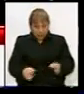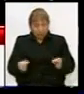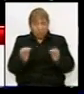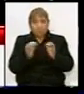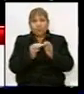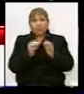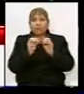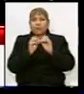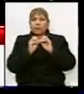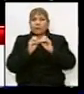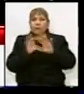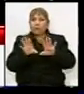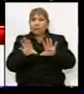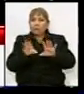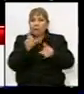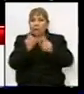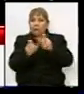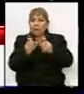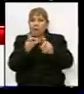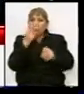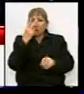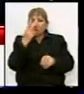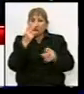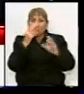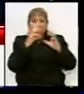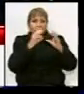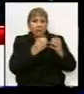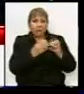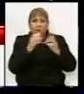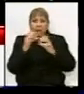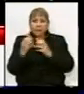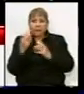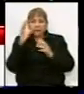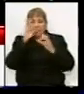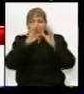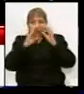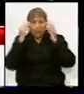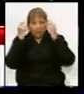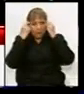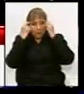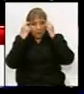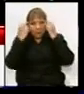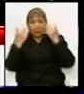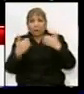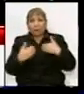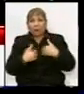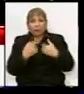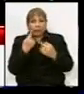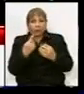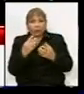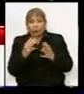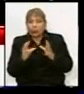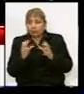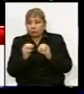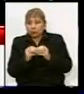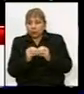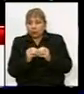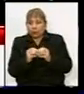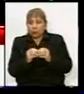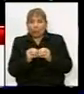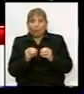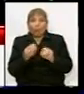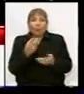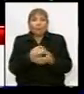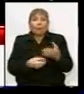ciudadano bajo los dos grandes temas o preocupaciones que puedan tener uno es el de algunos argumentó el